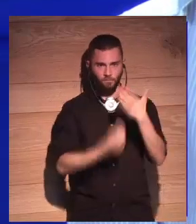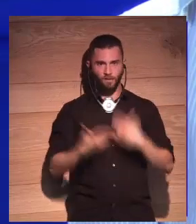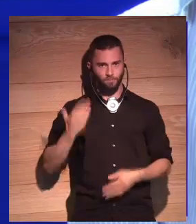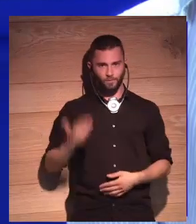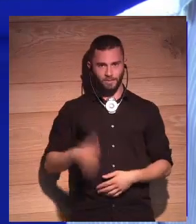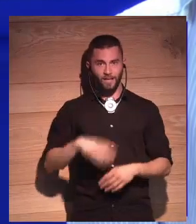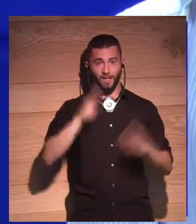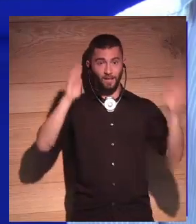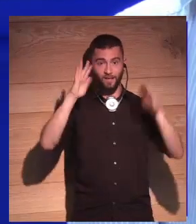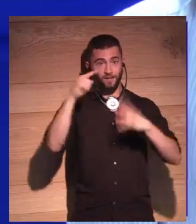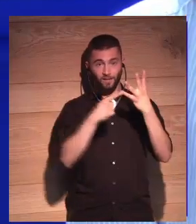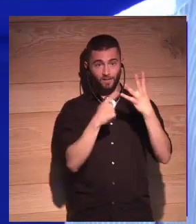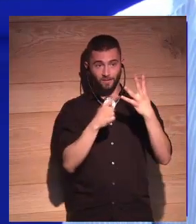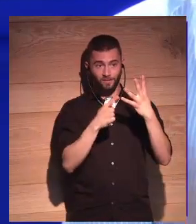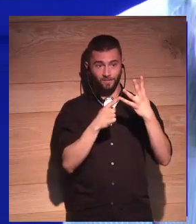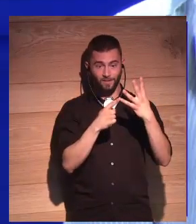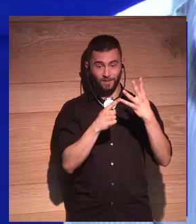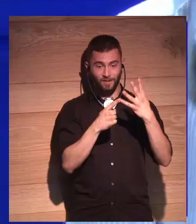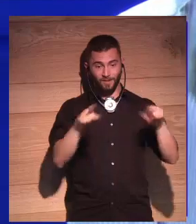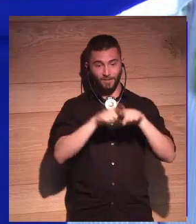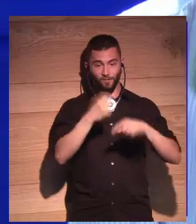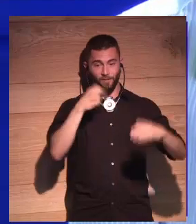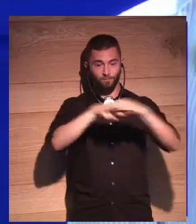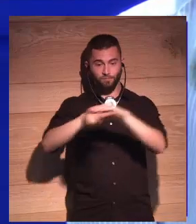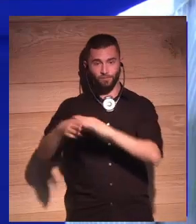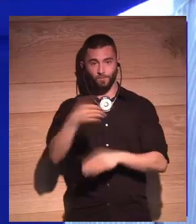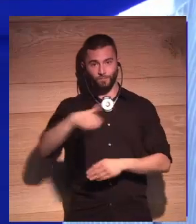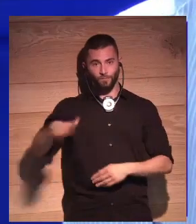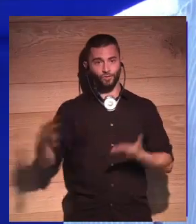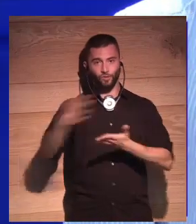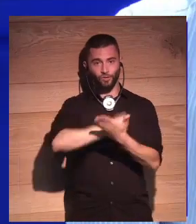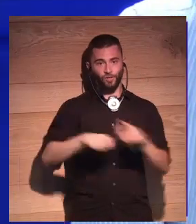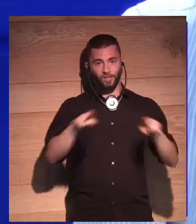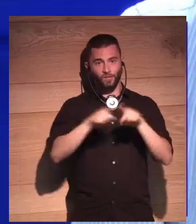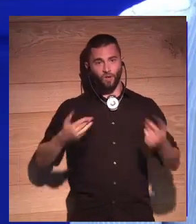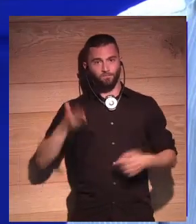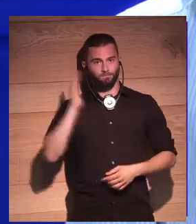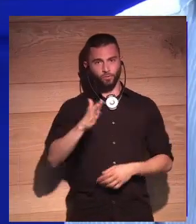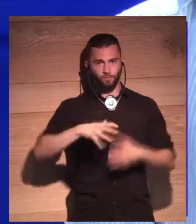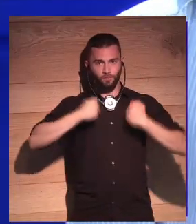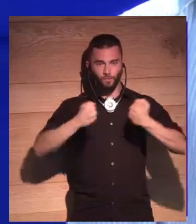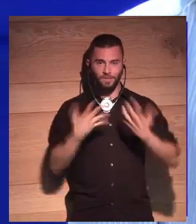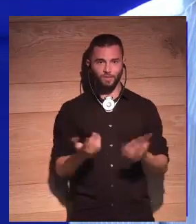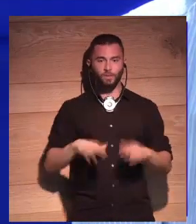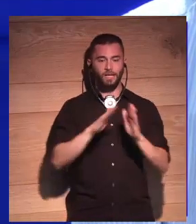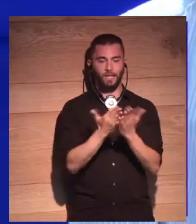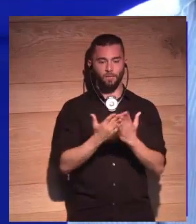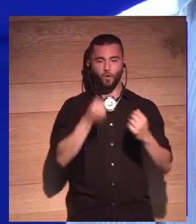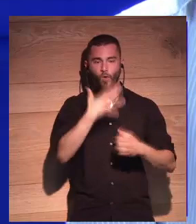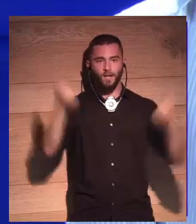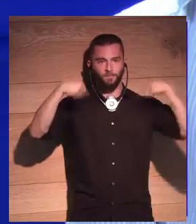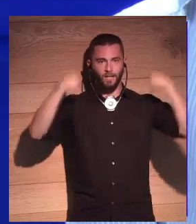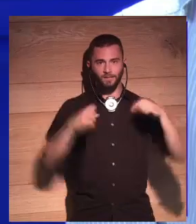ola será la que nos entierra a todos, será como un gran tsunami, ¿no? Entonces, de ahí surge el libro de buenas prácticas.